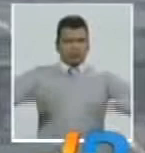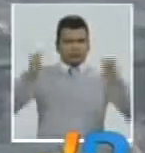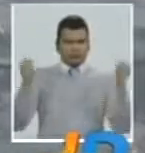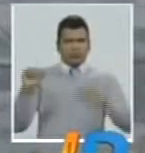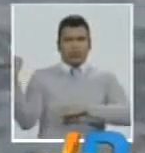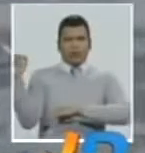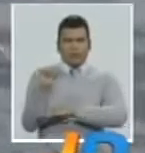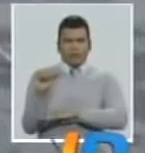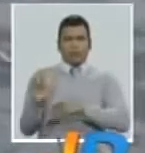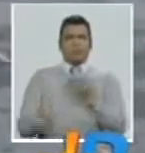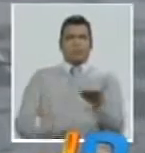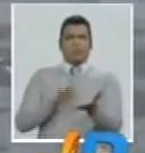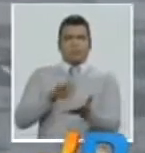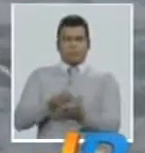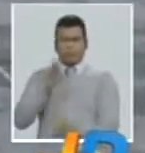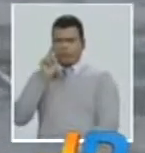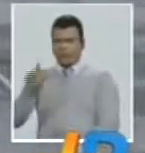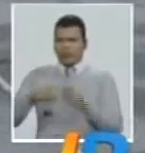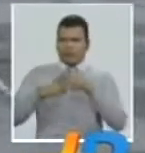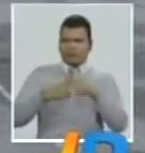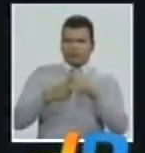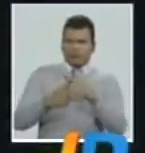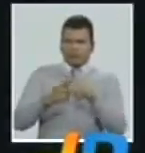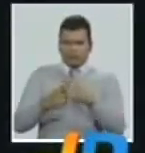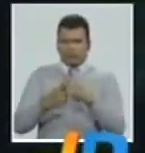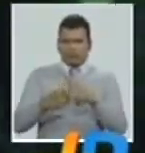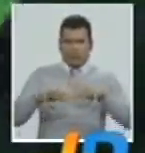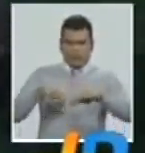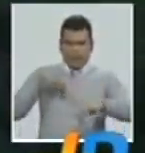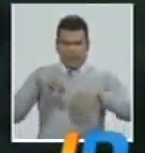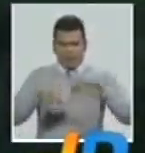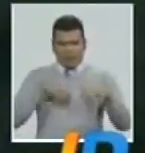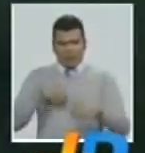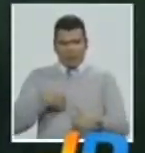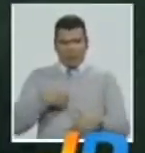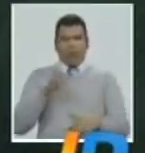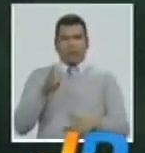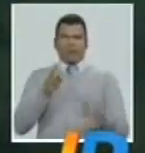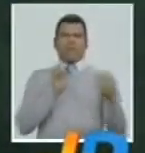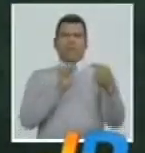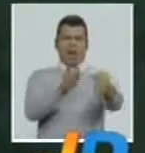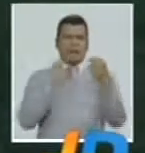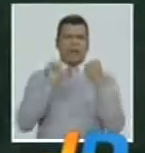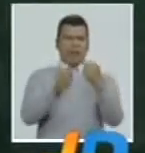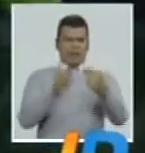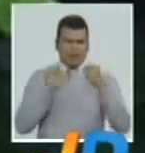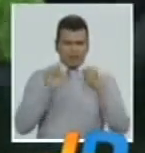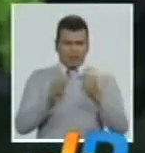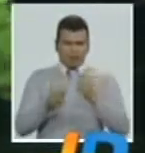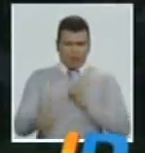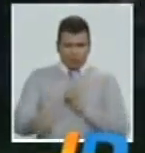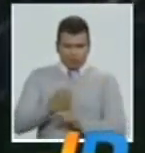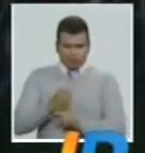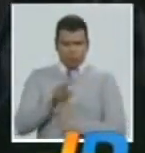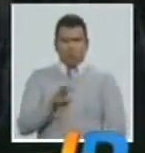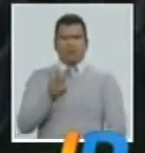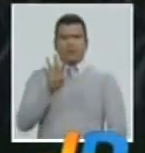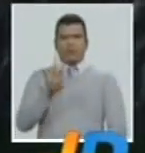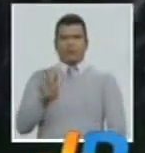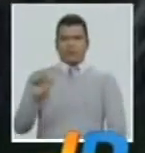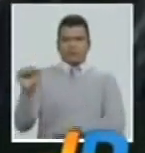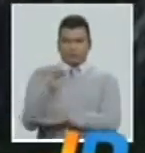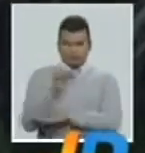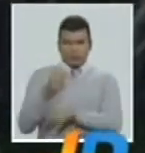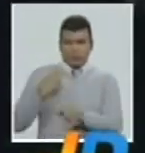llegaron hasta un desguazadero ubicado en zona rural del municipio, donde se presentó un enfrentamiento. En los hechos fueron recuperados 24 vehículos que habrían